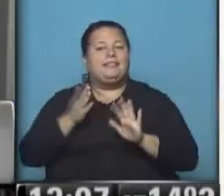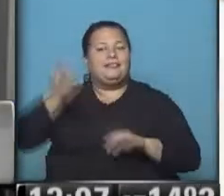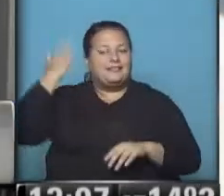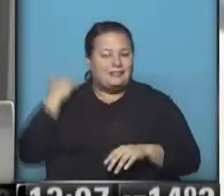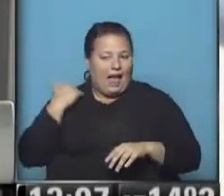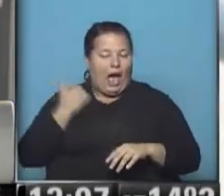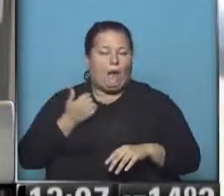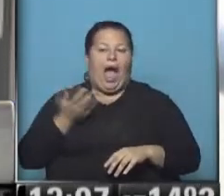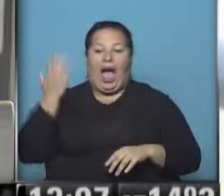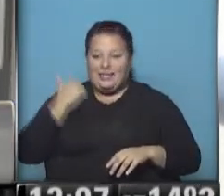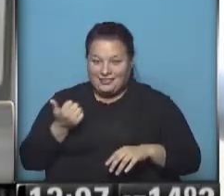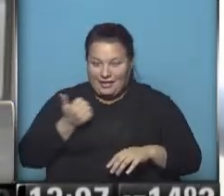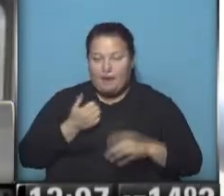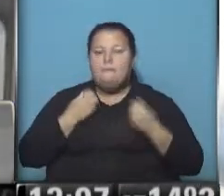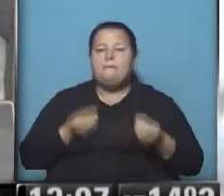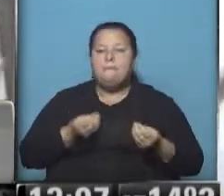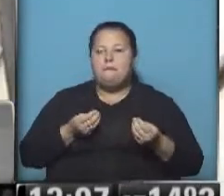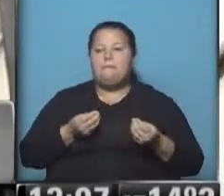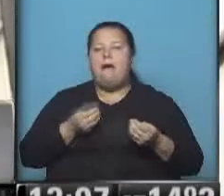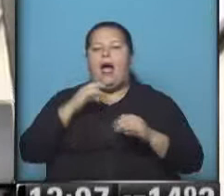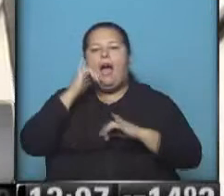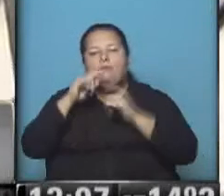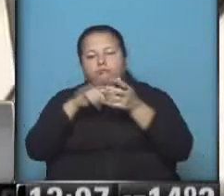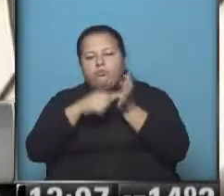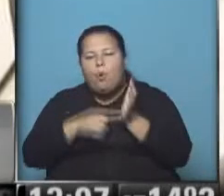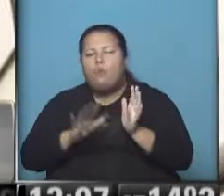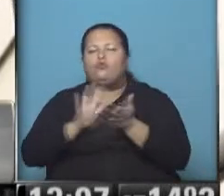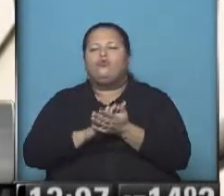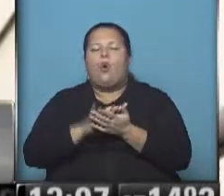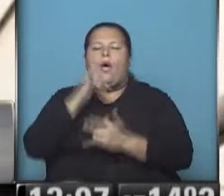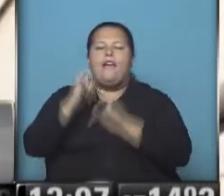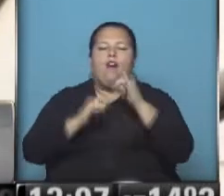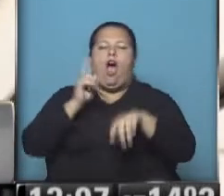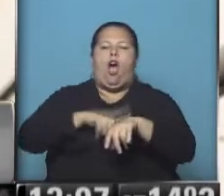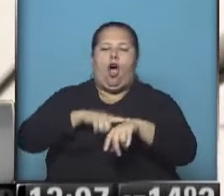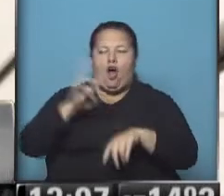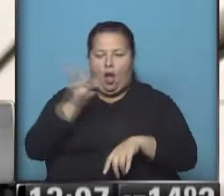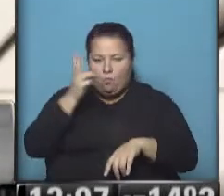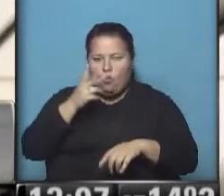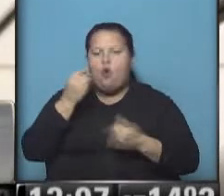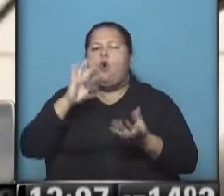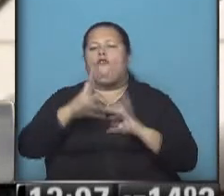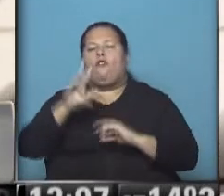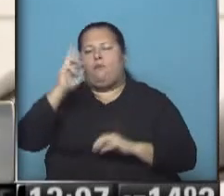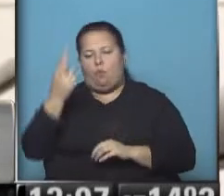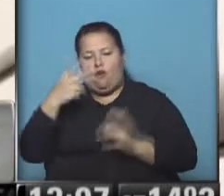en la jornada de ayer para hacer determinaciones respecto de la data de la muerte y el modo